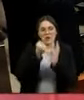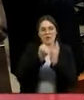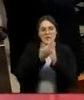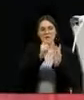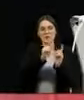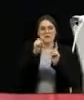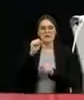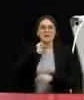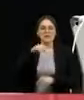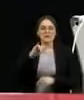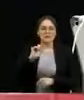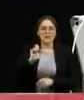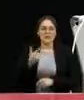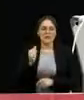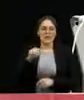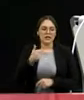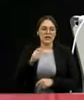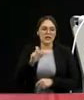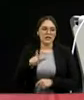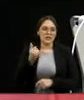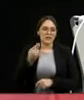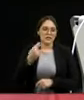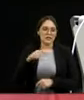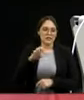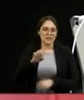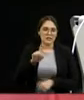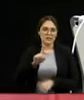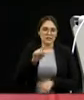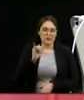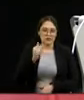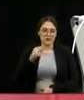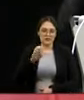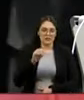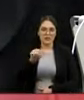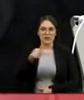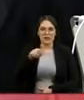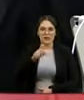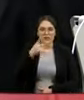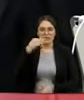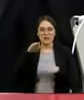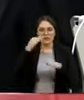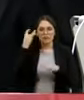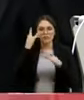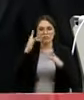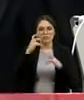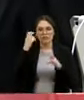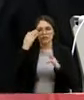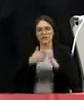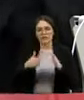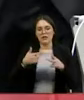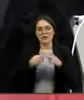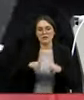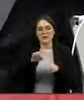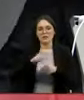senador Miguel Ángel yunes Márquez para separarse de sus funciones legislativas por tiempo indefinido a partir del